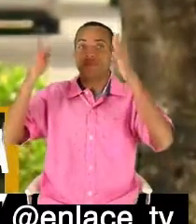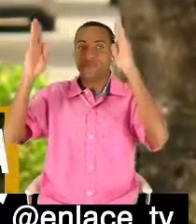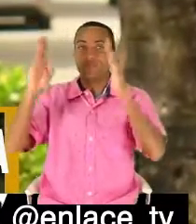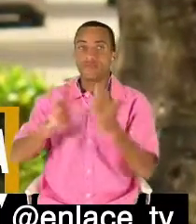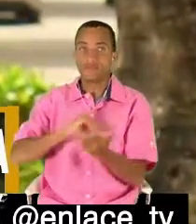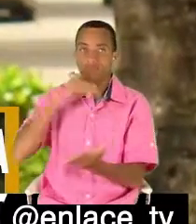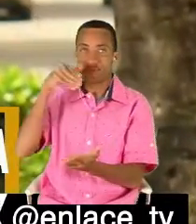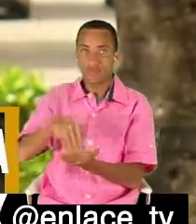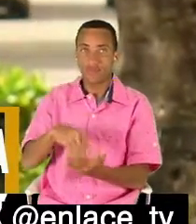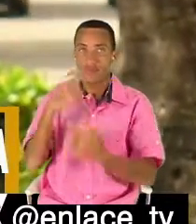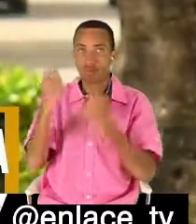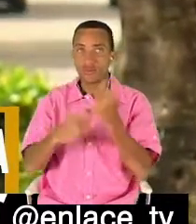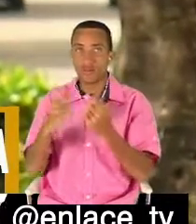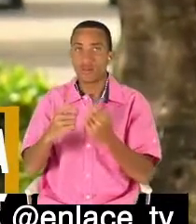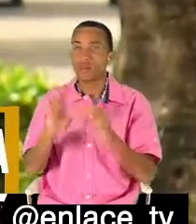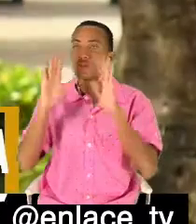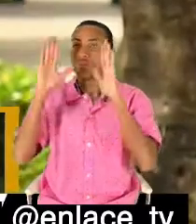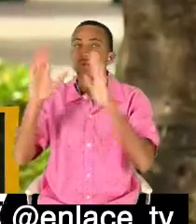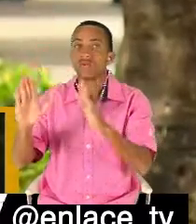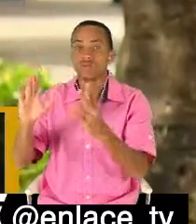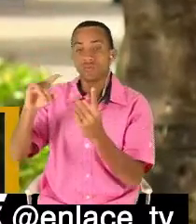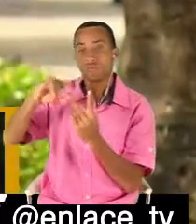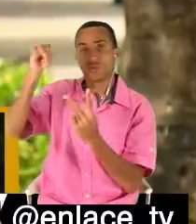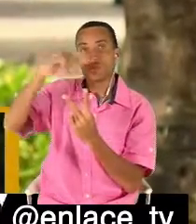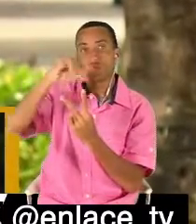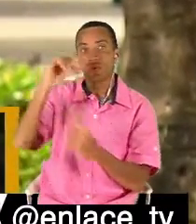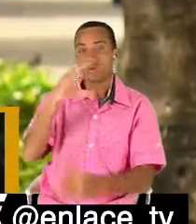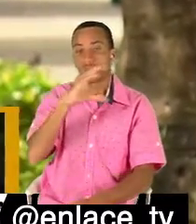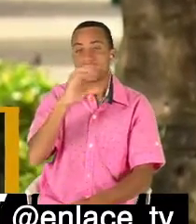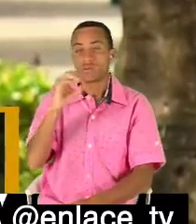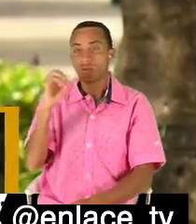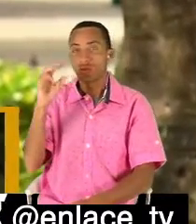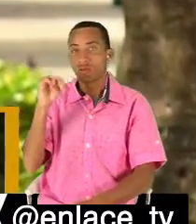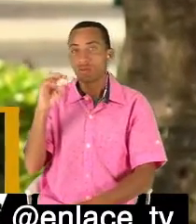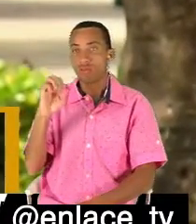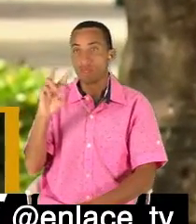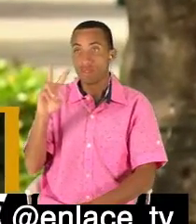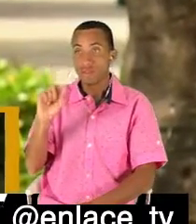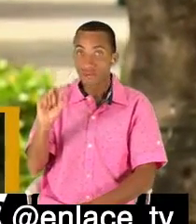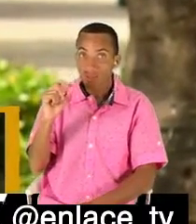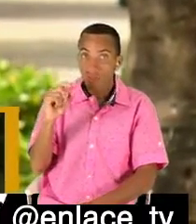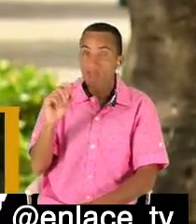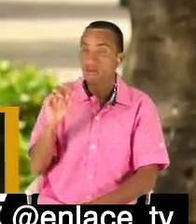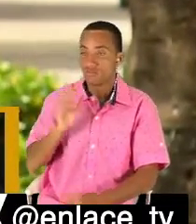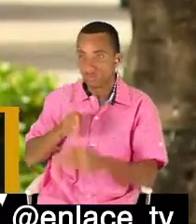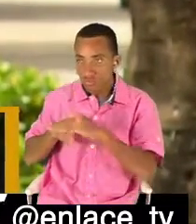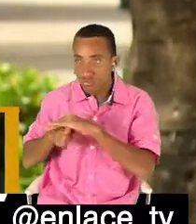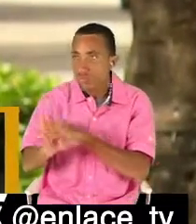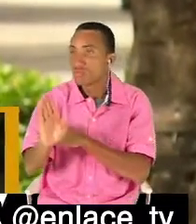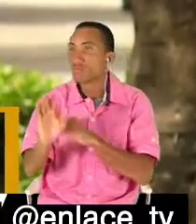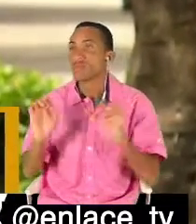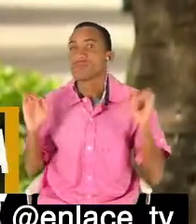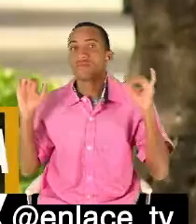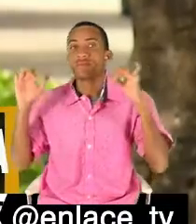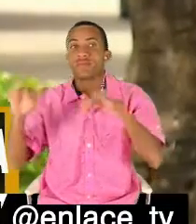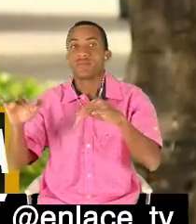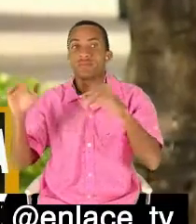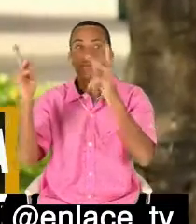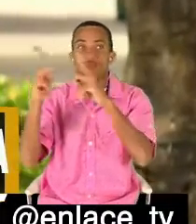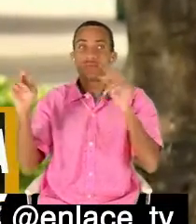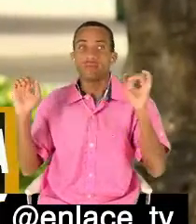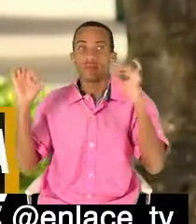las instalaciones de Comeva. ¿Por qué queremos pues que la gente acuda a esta